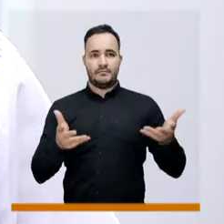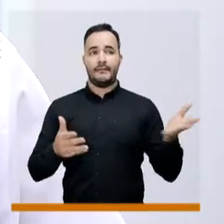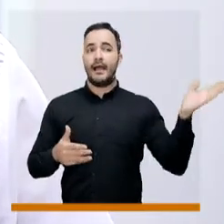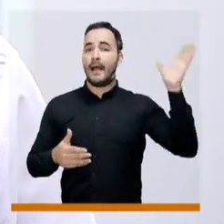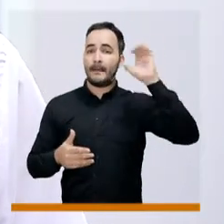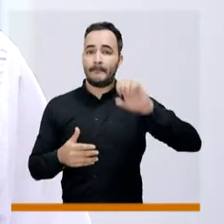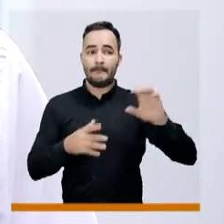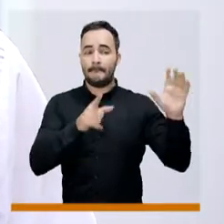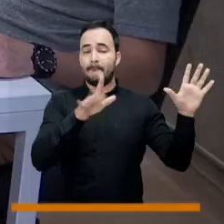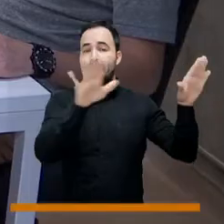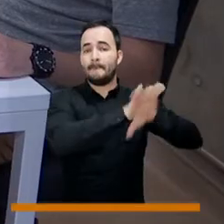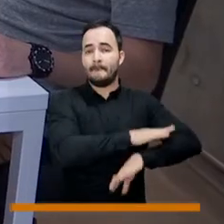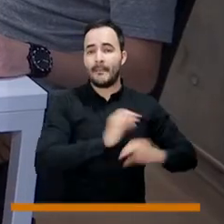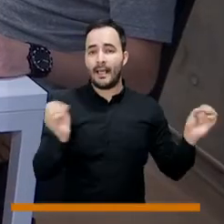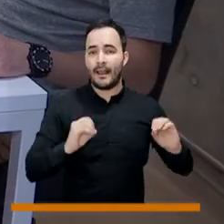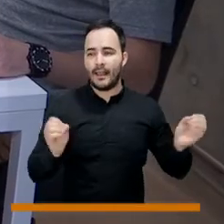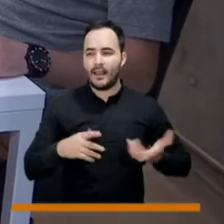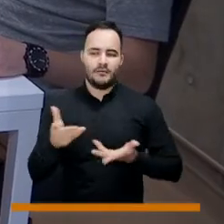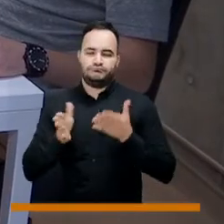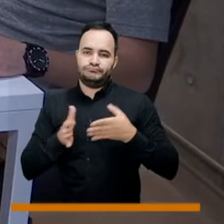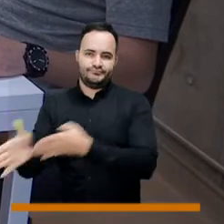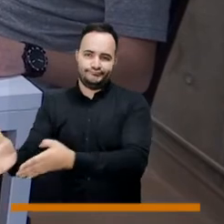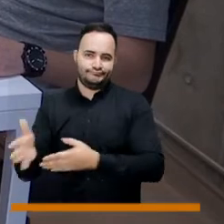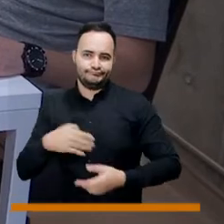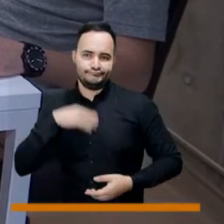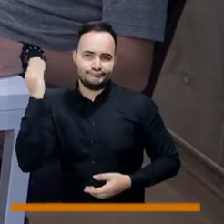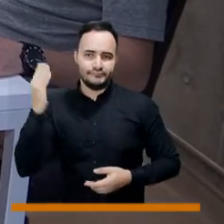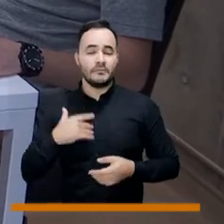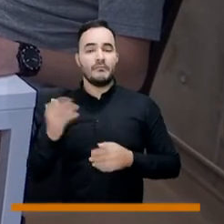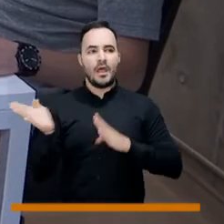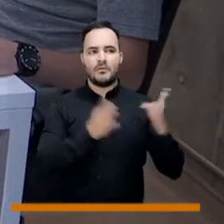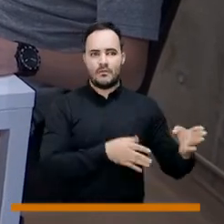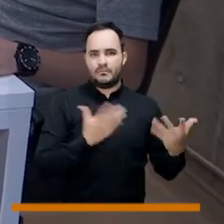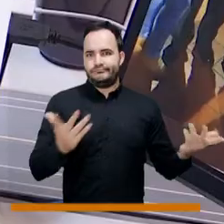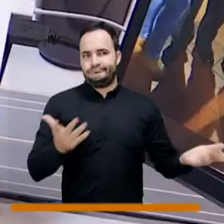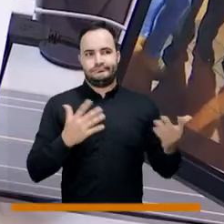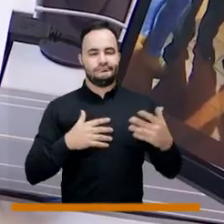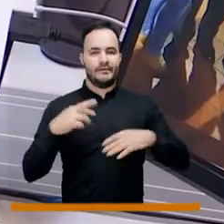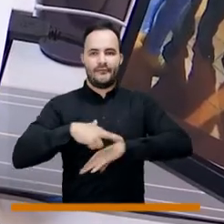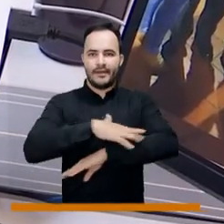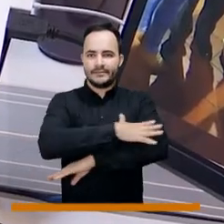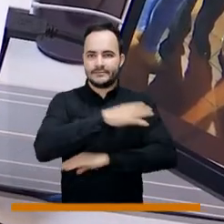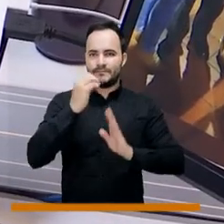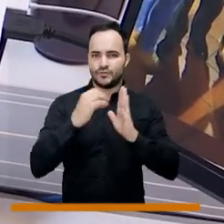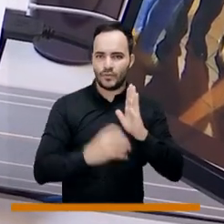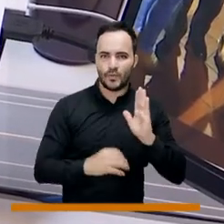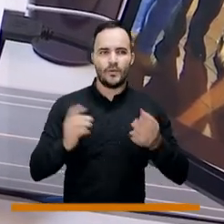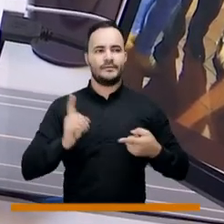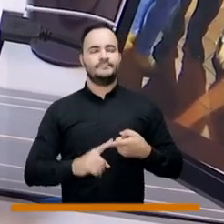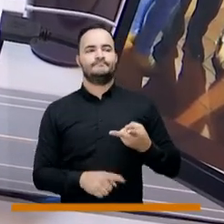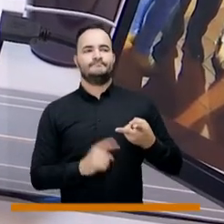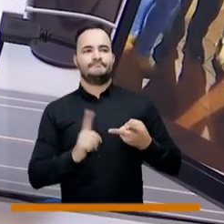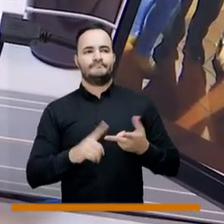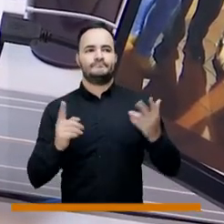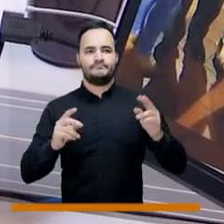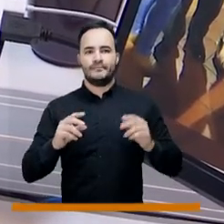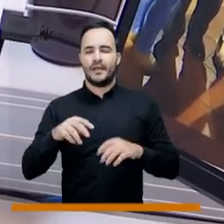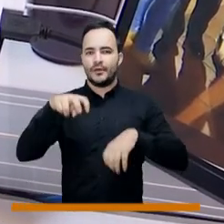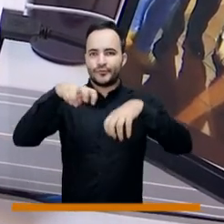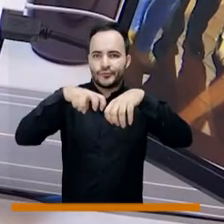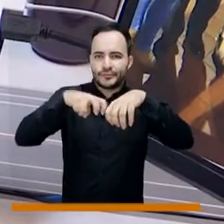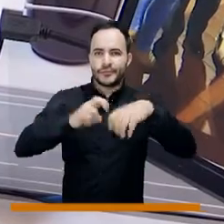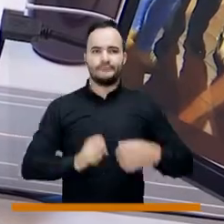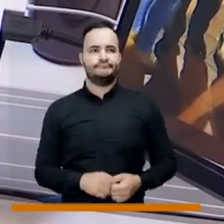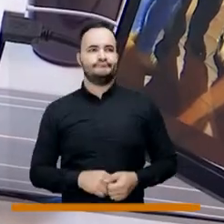con los centros Valle del Software, con la política del Valle del Software, con agentes como Ruta N y con un montón